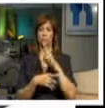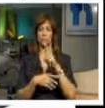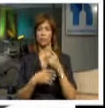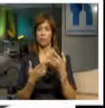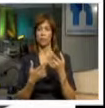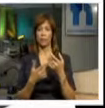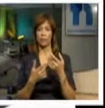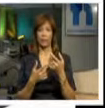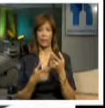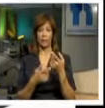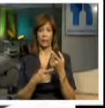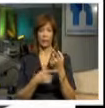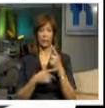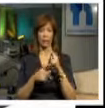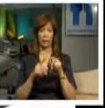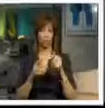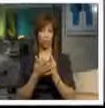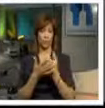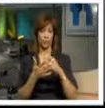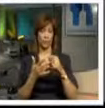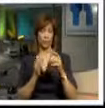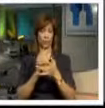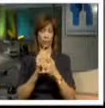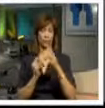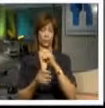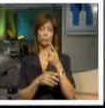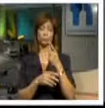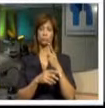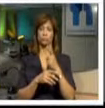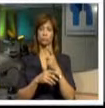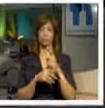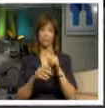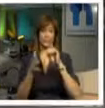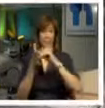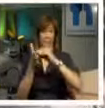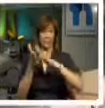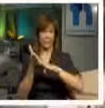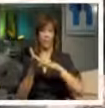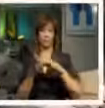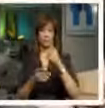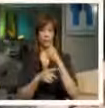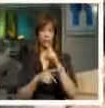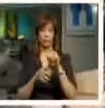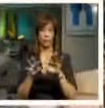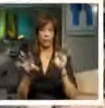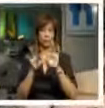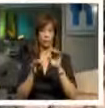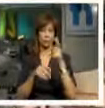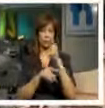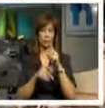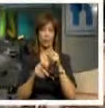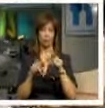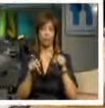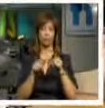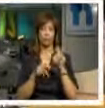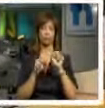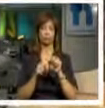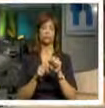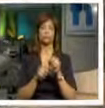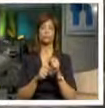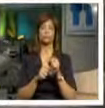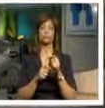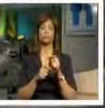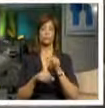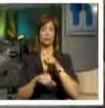cámaras que aprovechan la nanotecnología vamos a ver el vídeo de instalación para que ustedes vean los principales puntos en donde estas cámaras